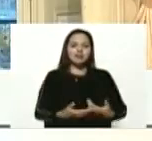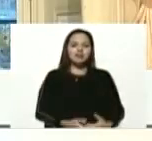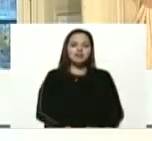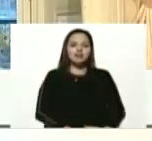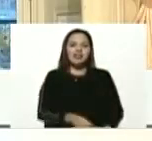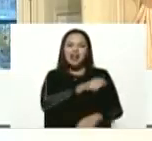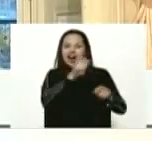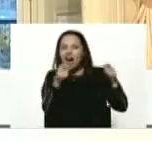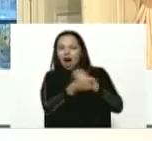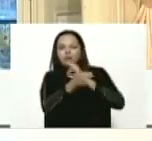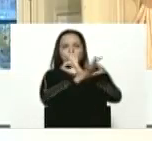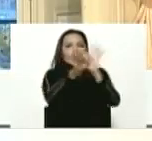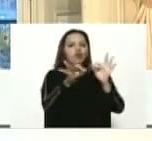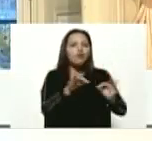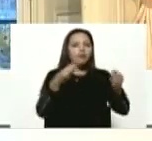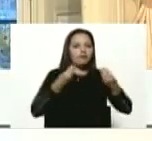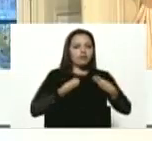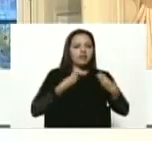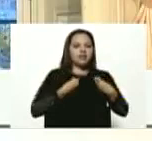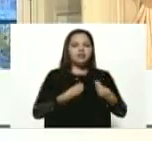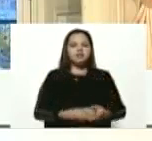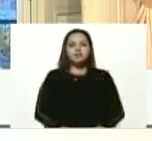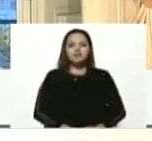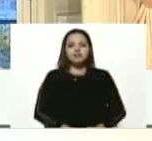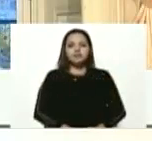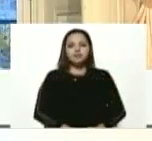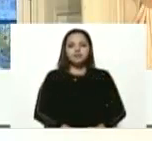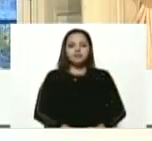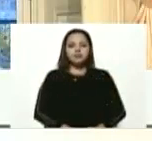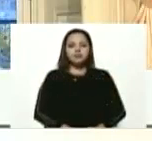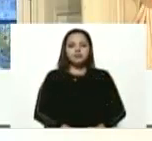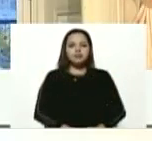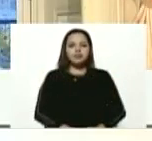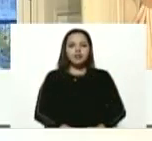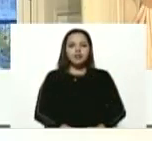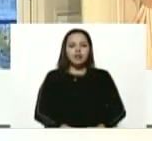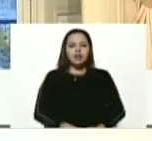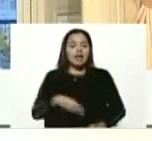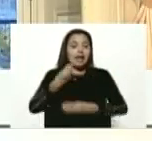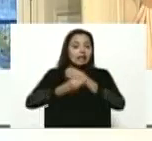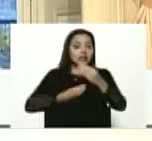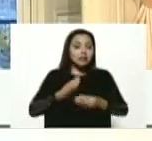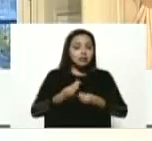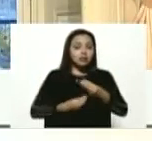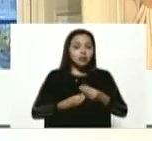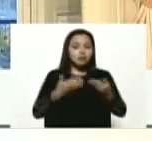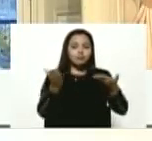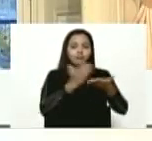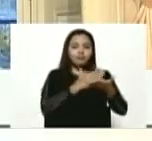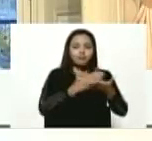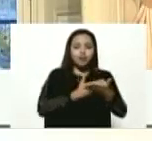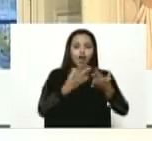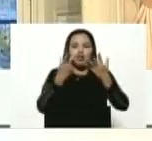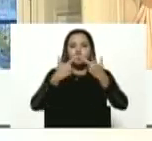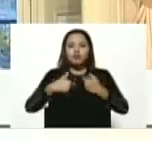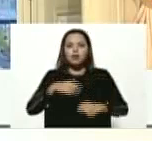el modo de hacer la vida. Carlos Marx en El Capital, en la página